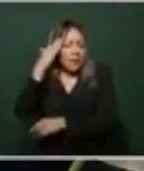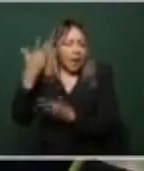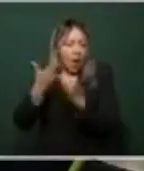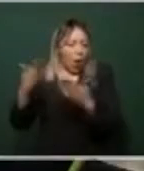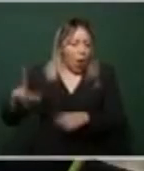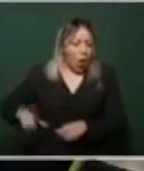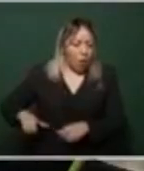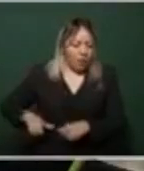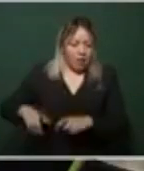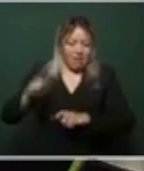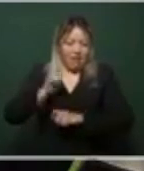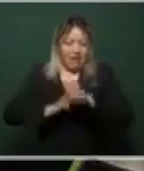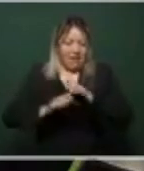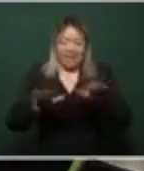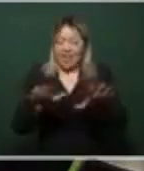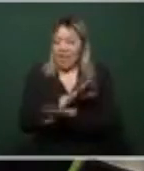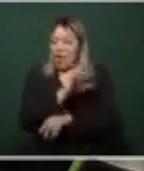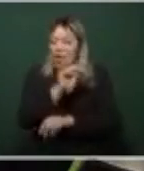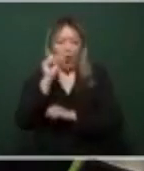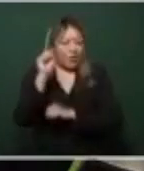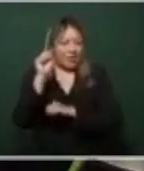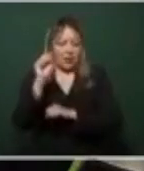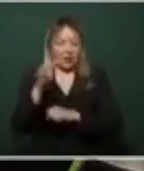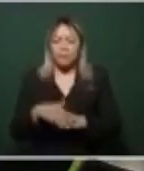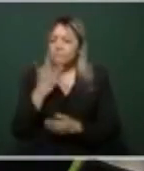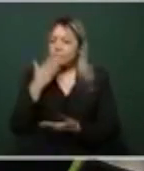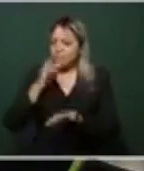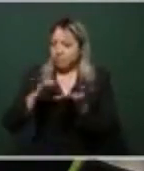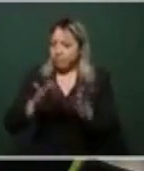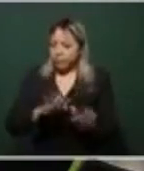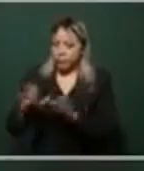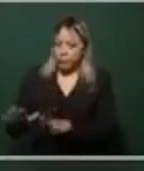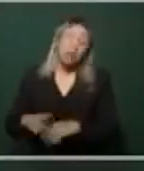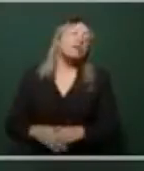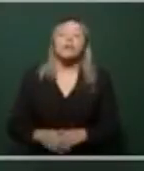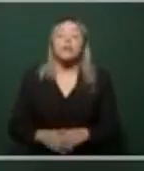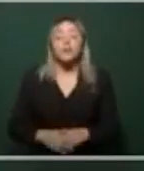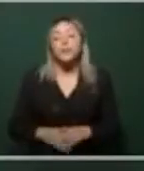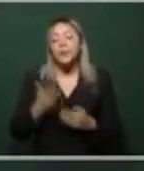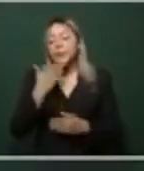y ya no en el sindicato. Gracias. Bueno, pues miren,